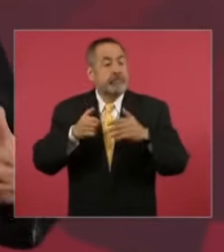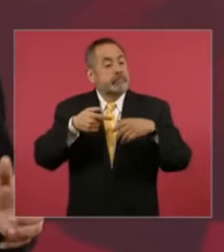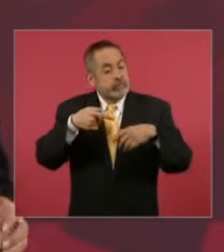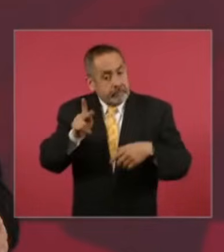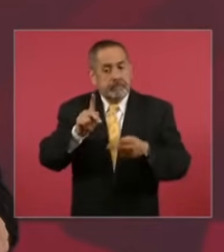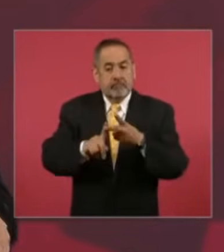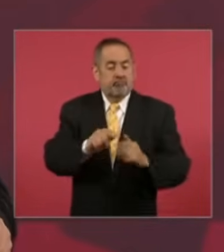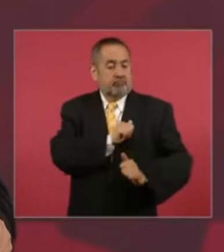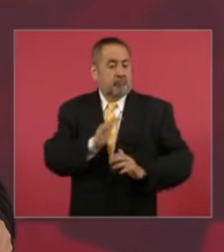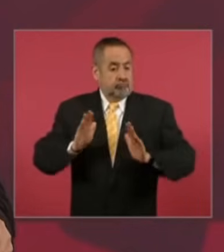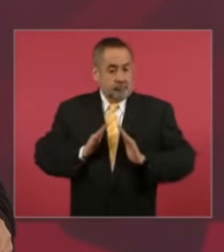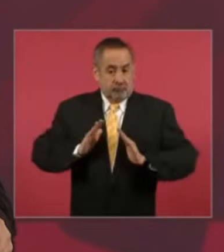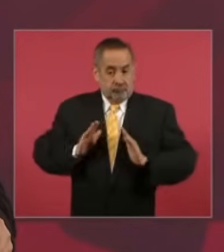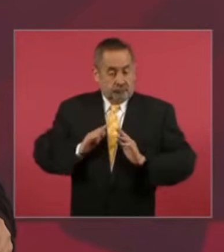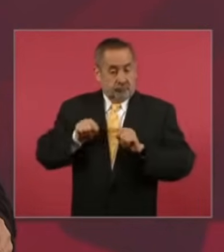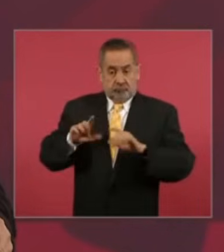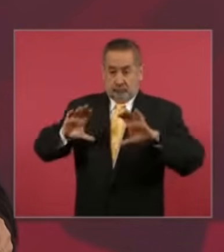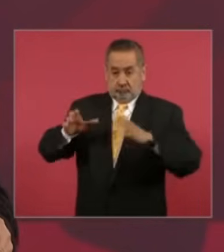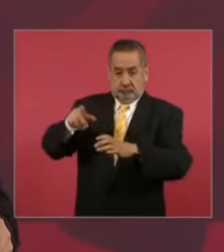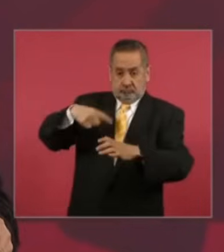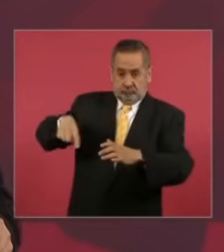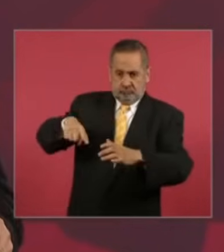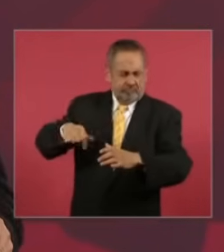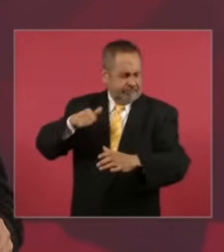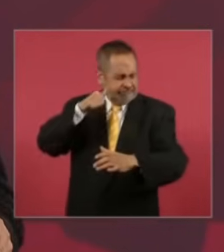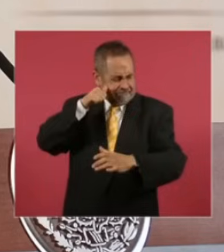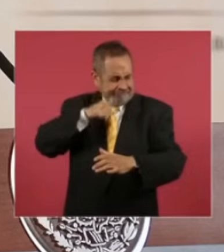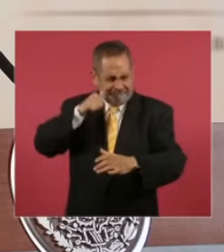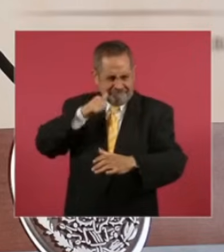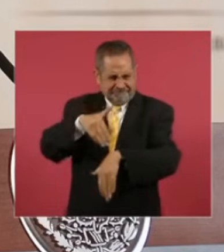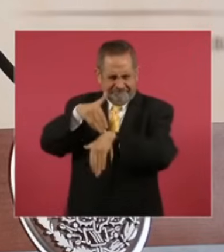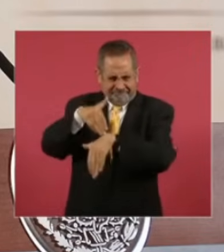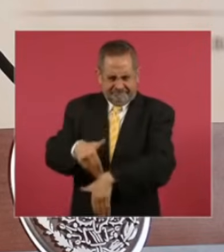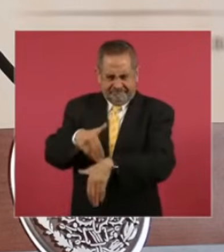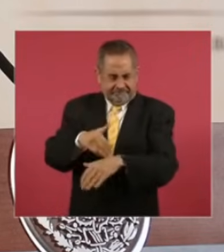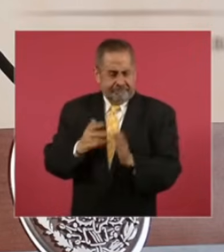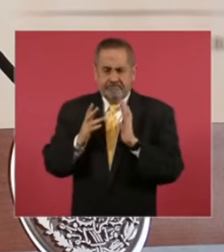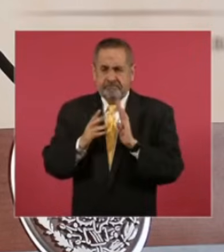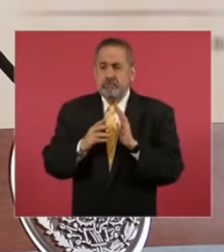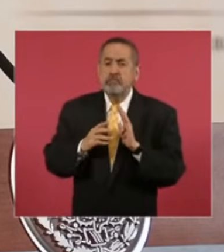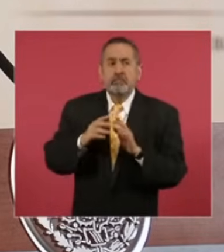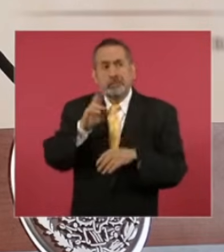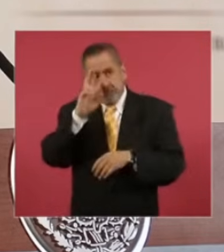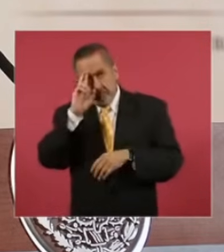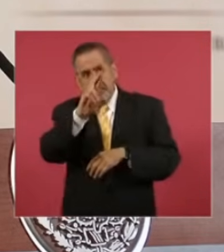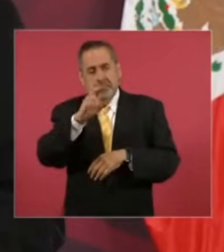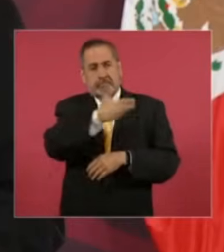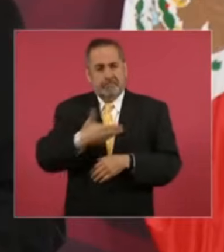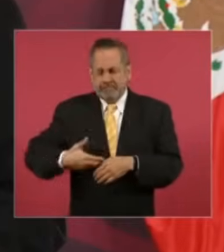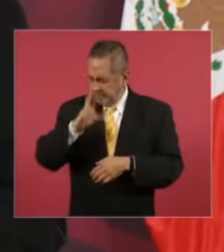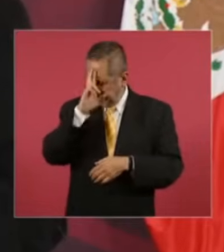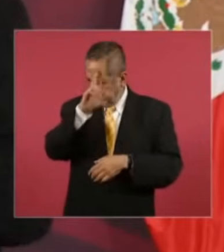¿Y por qué? Por la disciplina y lo más importante, para que no se corrompa como la